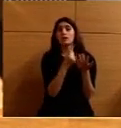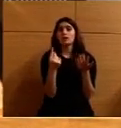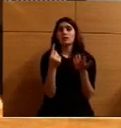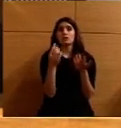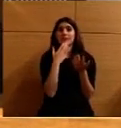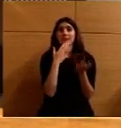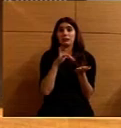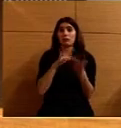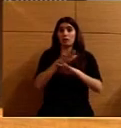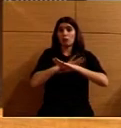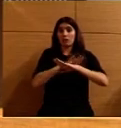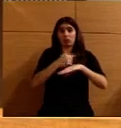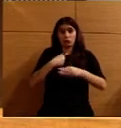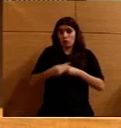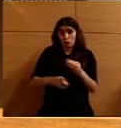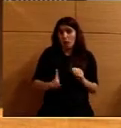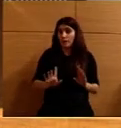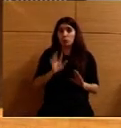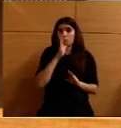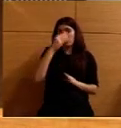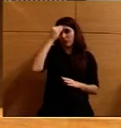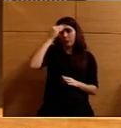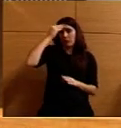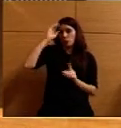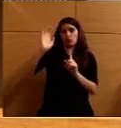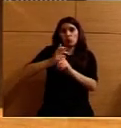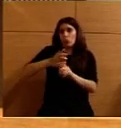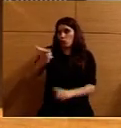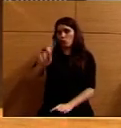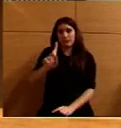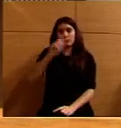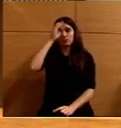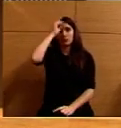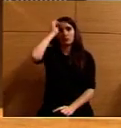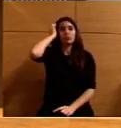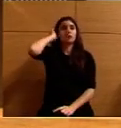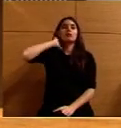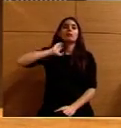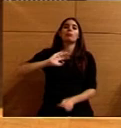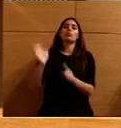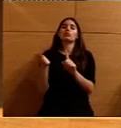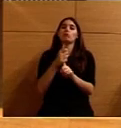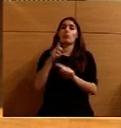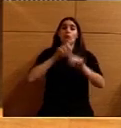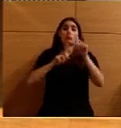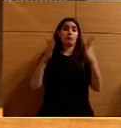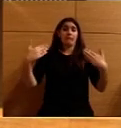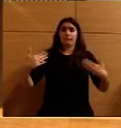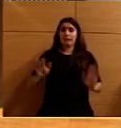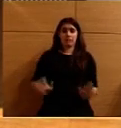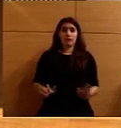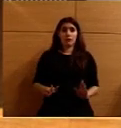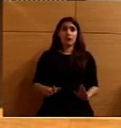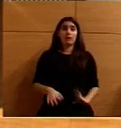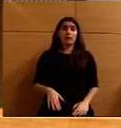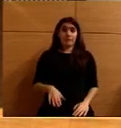donde gobernemos no la implantaremos, porque creemos que no es una solución para solucionar el problema, valga la redundancia, de la vivienda,